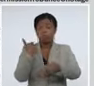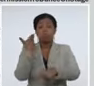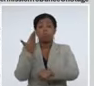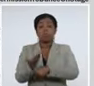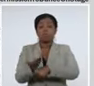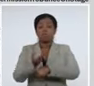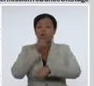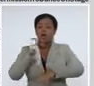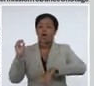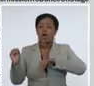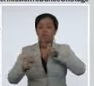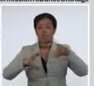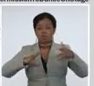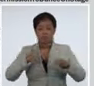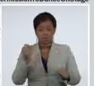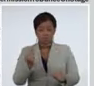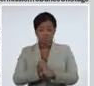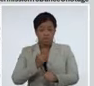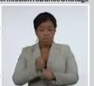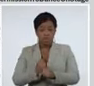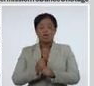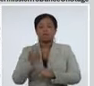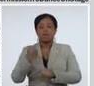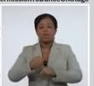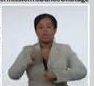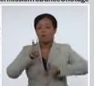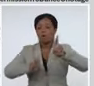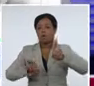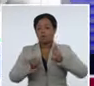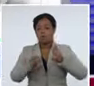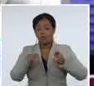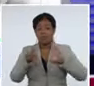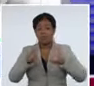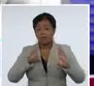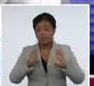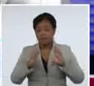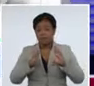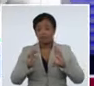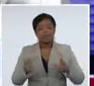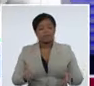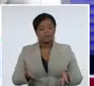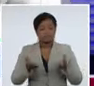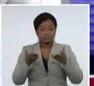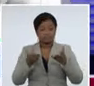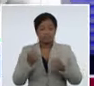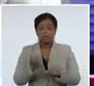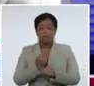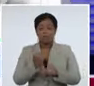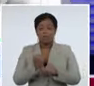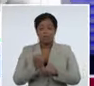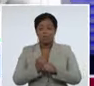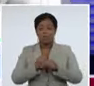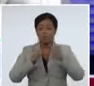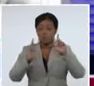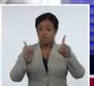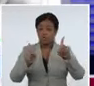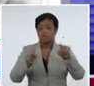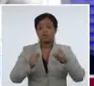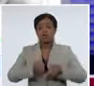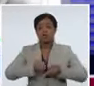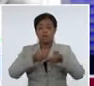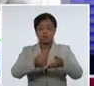estilos de trabajo más acordes con esta época y sus desafíos. La vida política, la vida social de